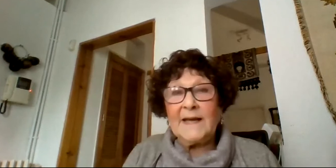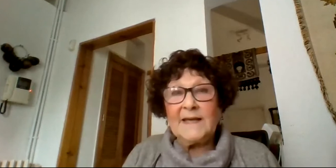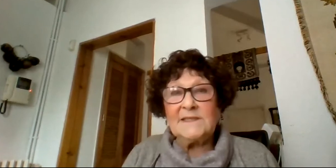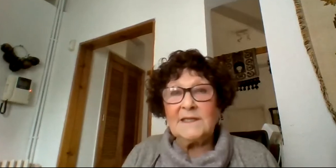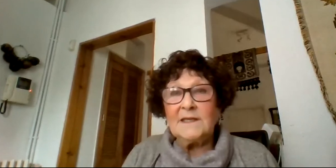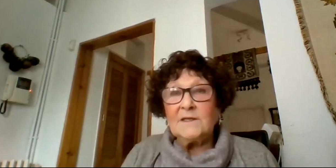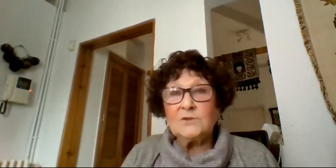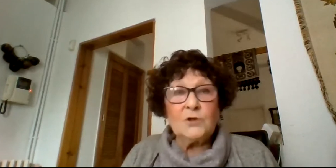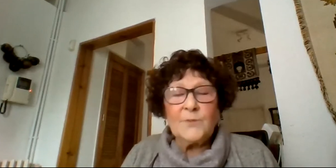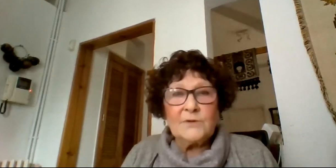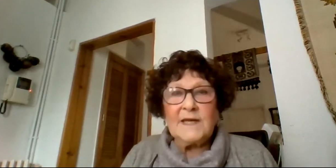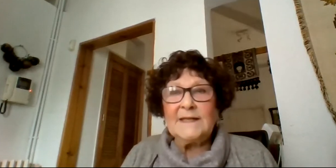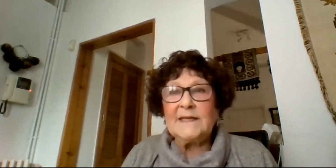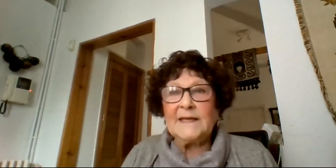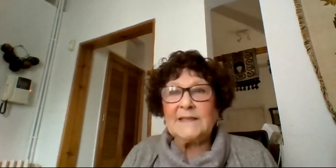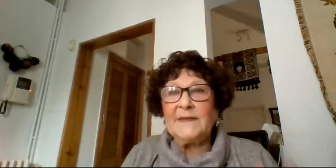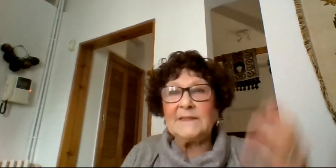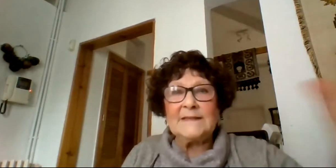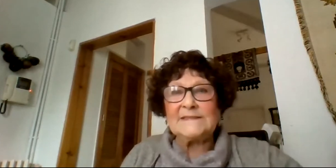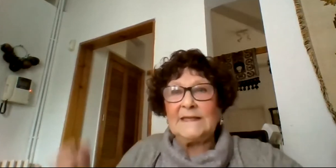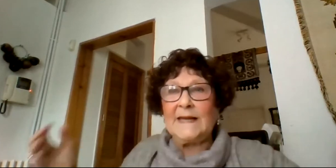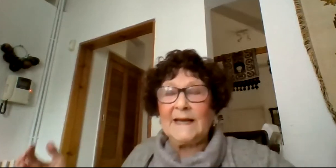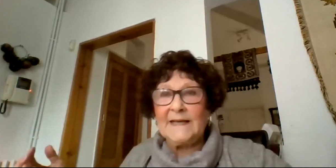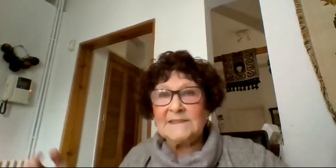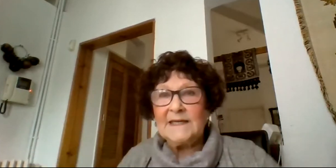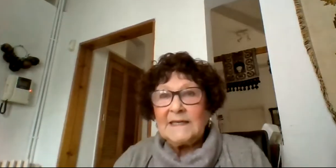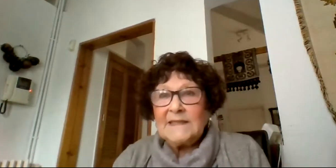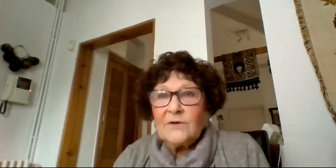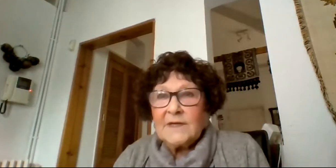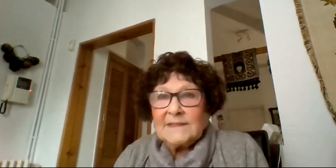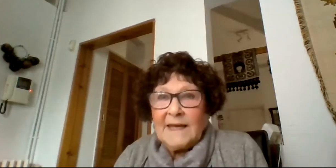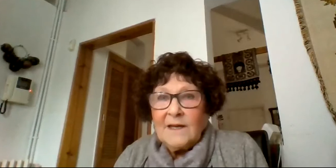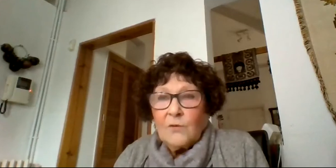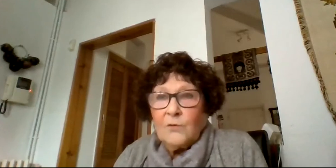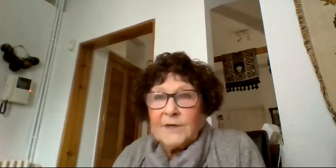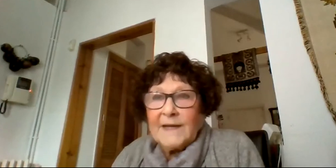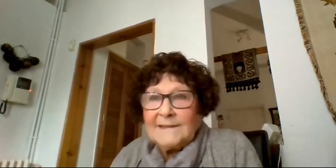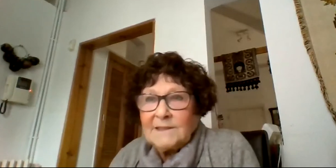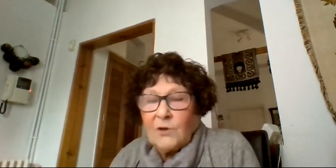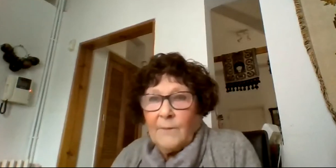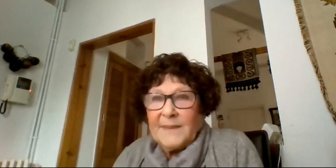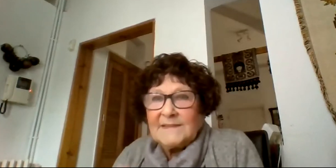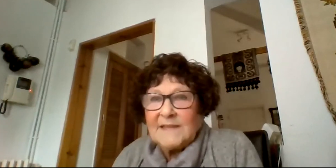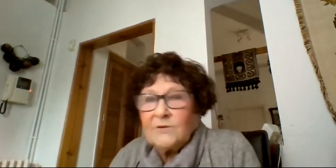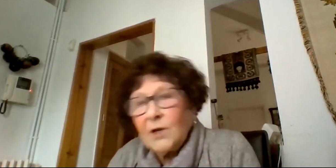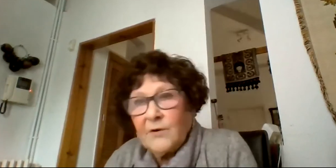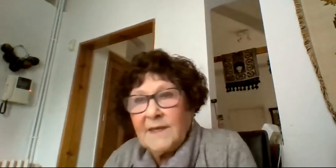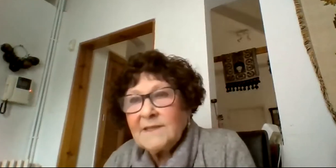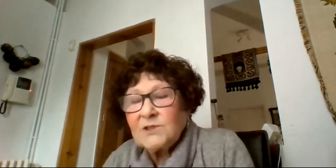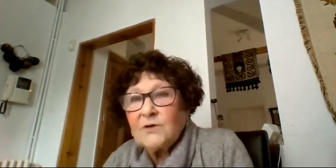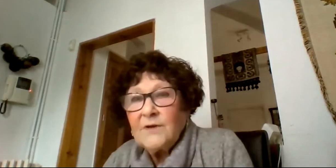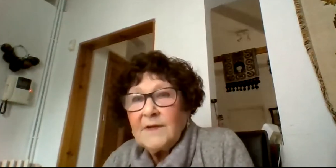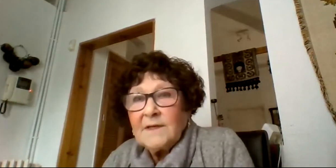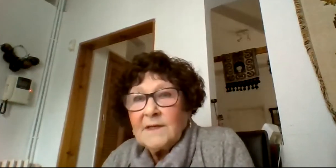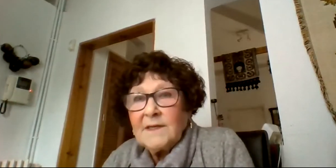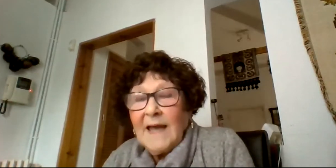la calle, yo no puedo salir directamente del cine a la calle, tengo que estar un ratito pensando en lo que he